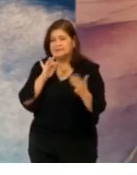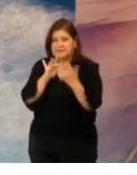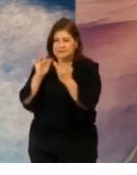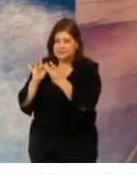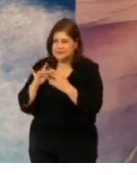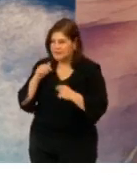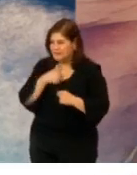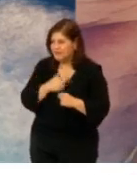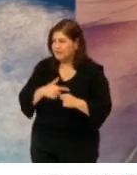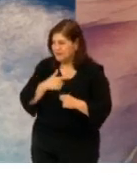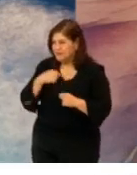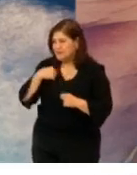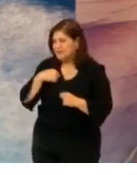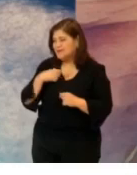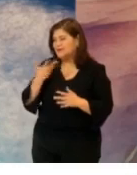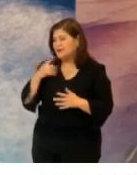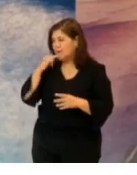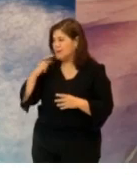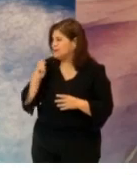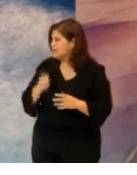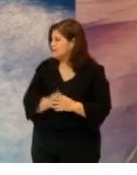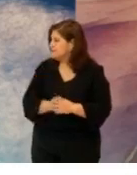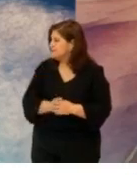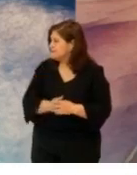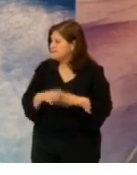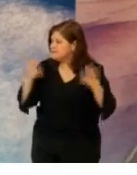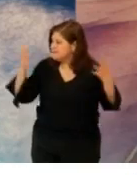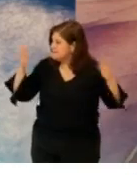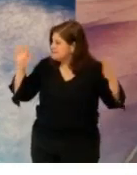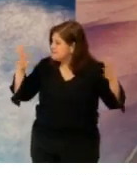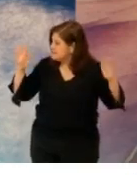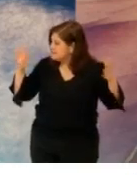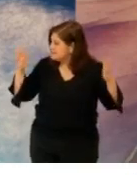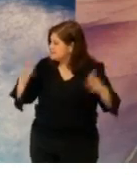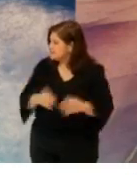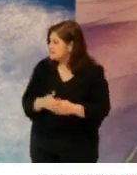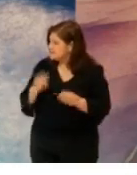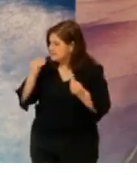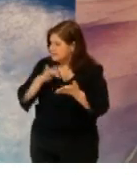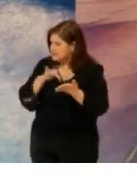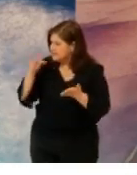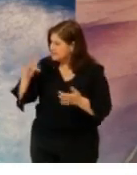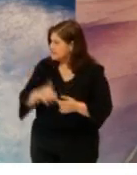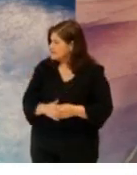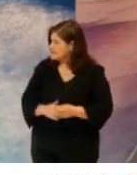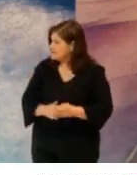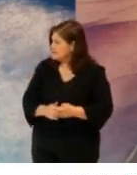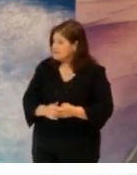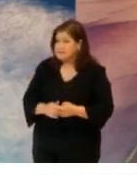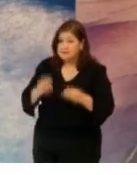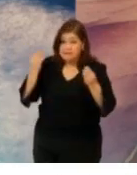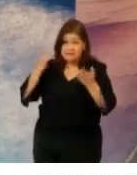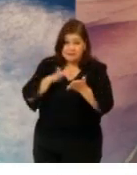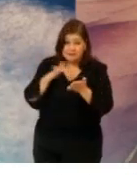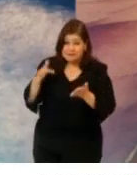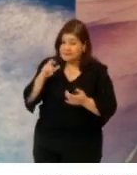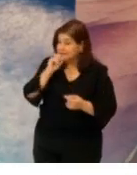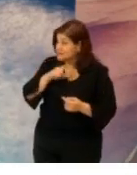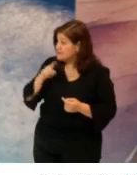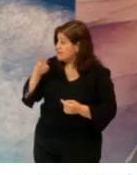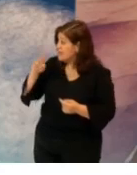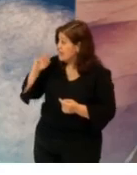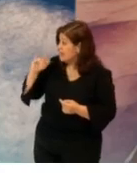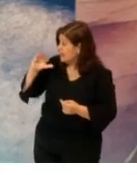¿no? Un placer. Gracias. Muchas gracias. Y muchas gracias a ti también, Ricardo,